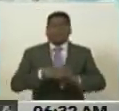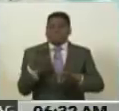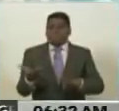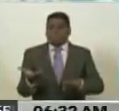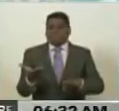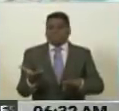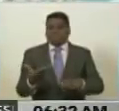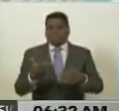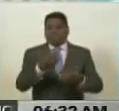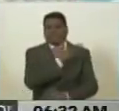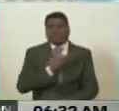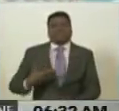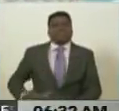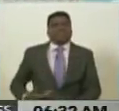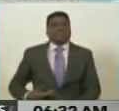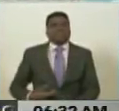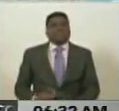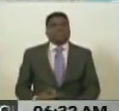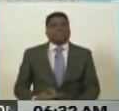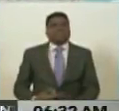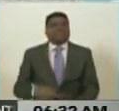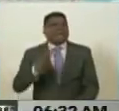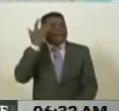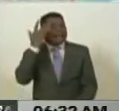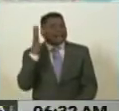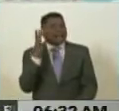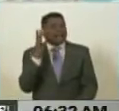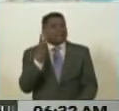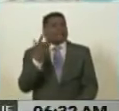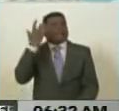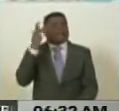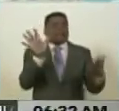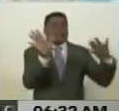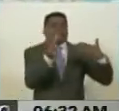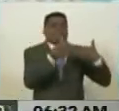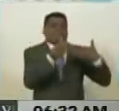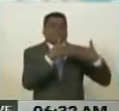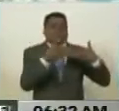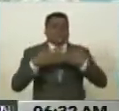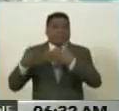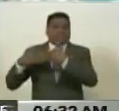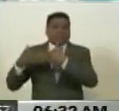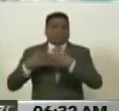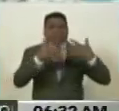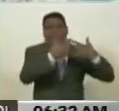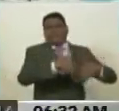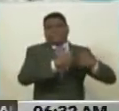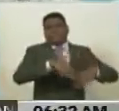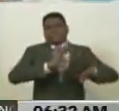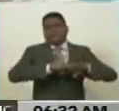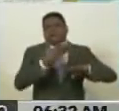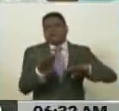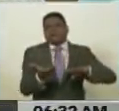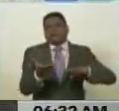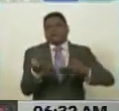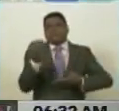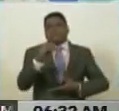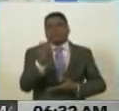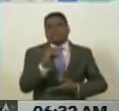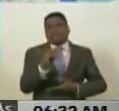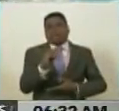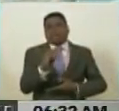dice, FED Cámara prevé cierre de empresas y más desempleo por aumento salarial. Esto ya puede ser un